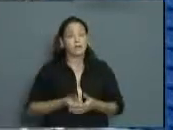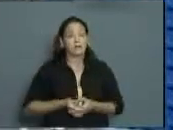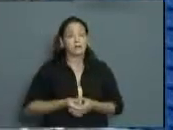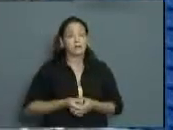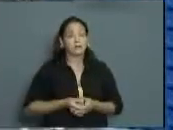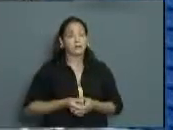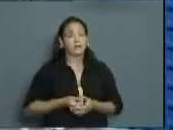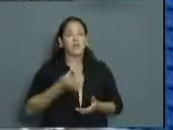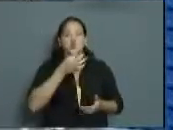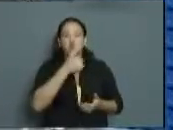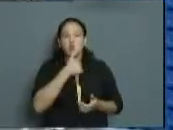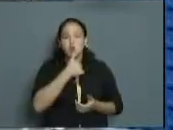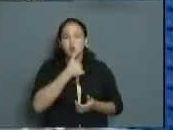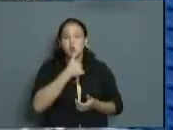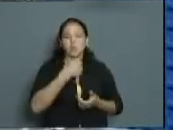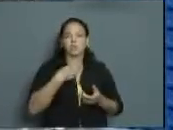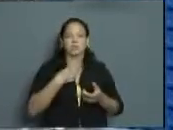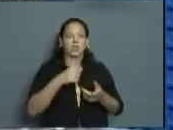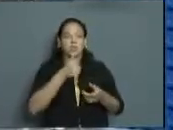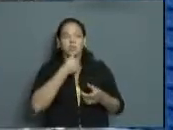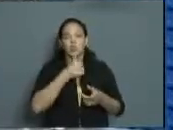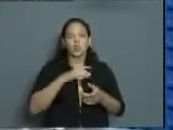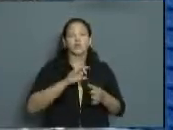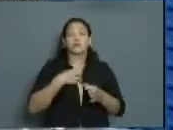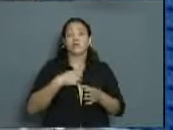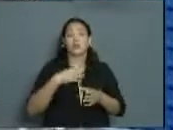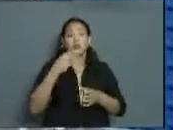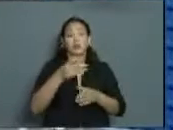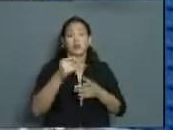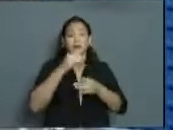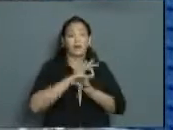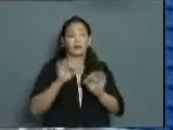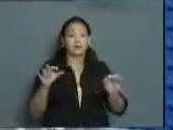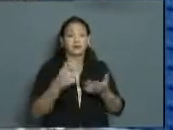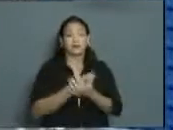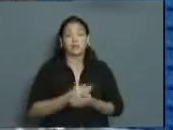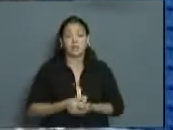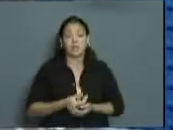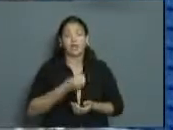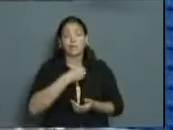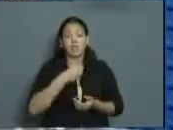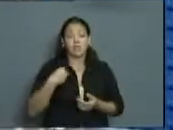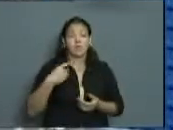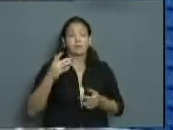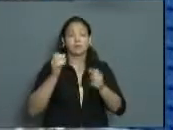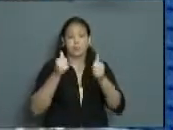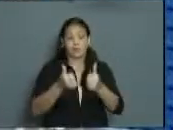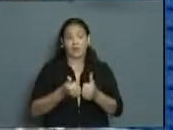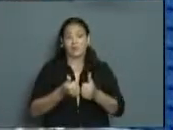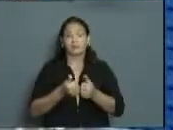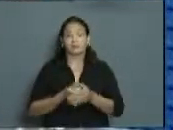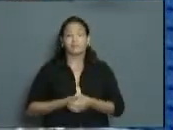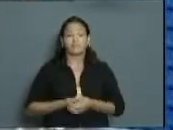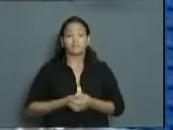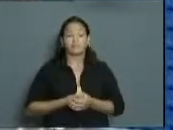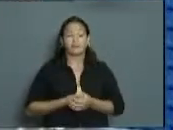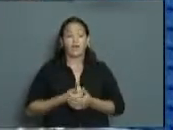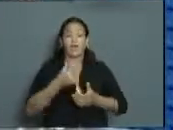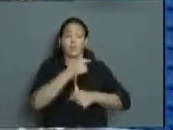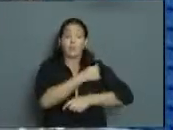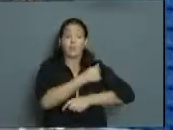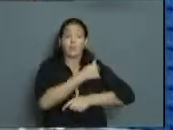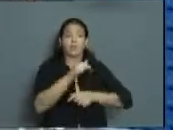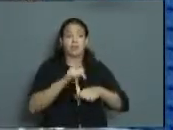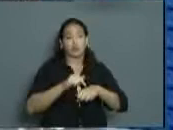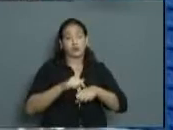que tenga duda de la compensación de su enfermedad, tiene que ver a su especialista para asegurar que estén compensados en el momento de la vacunación y la